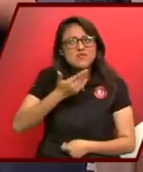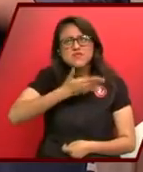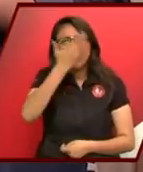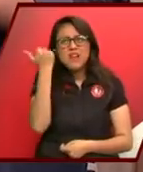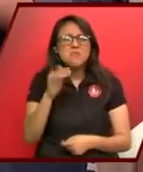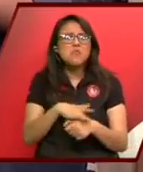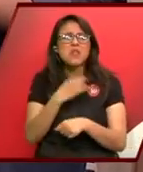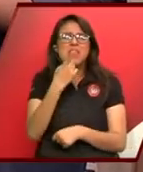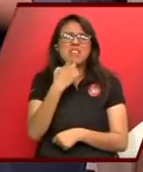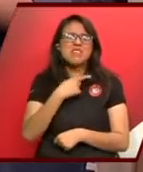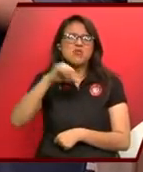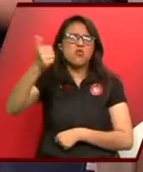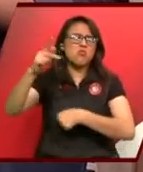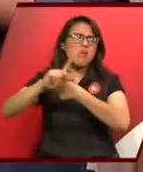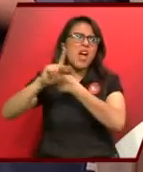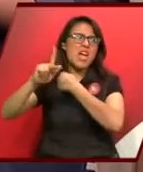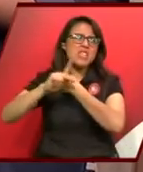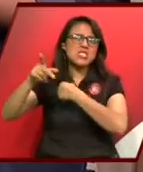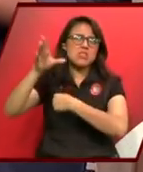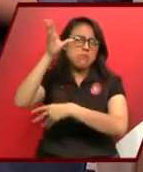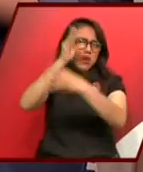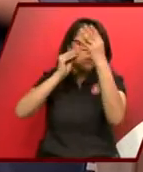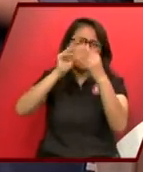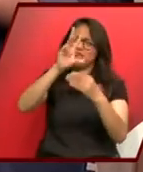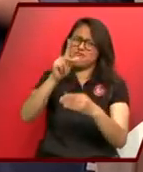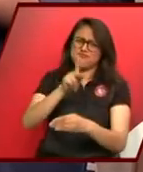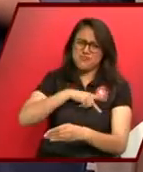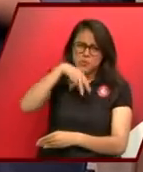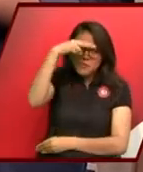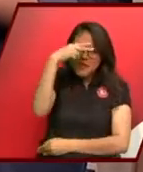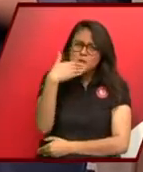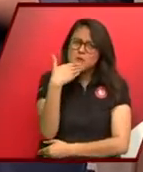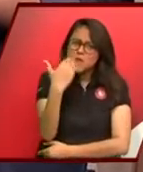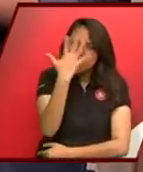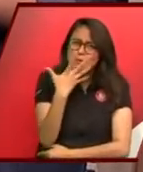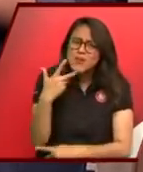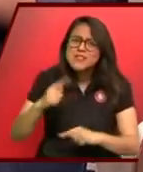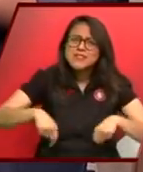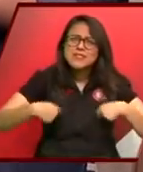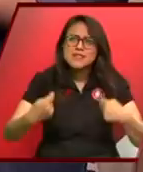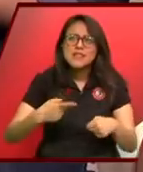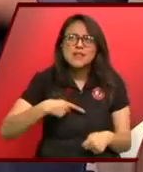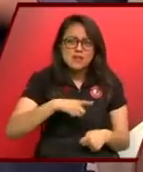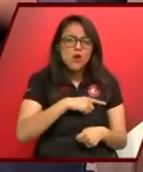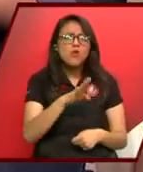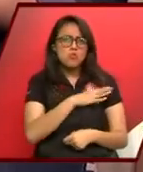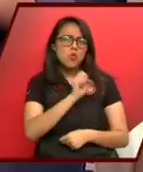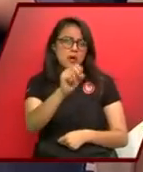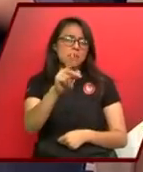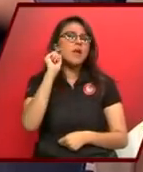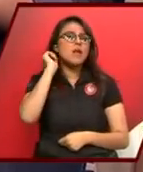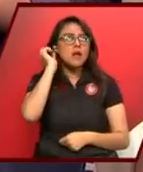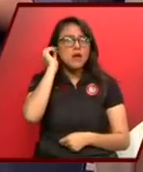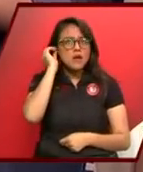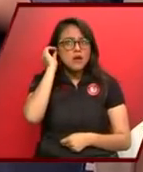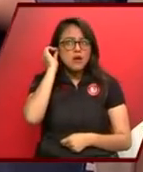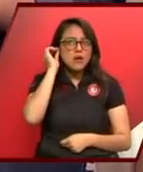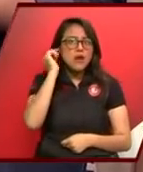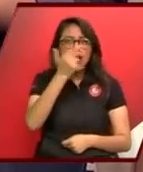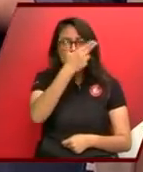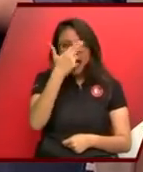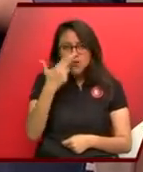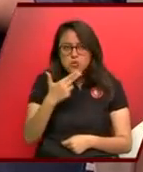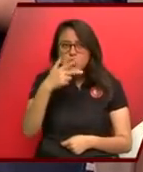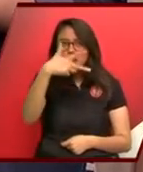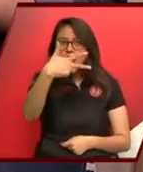quieren vender cosas de otros países cuando México maravilla a otros países. Exacto. El Halloween, muy bien. La cultura que lo quiera llevar adelante, adelante,